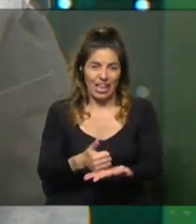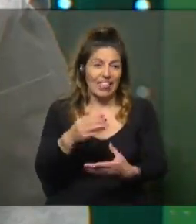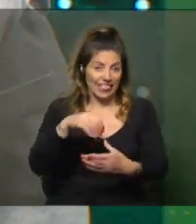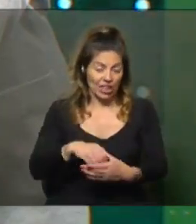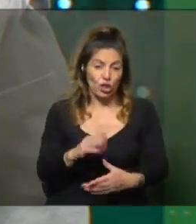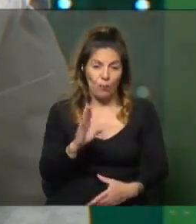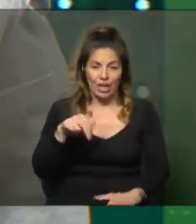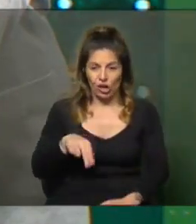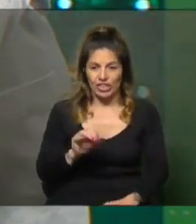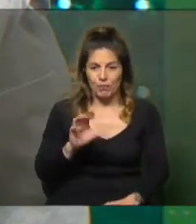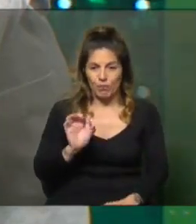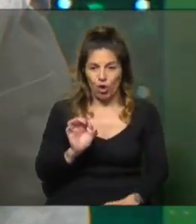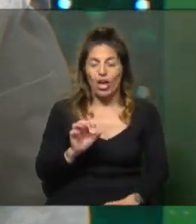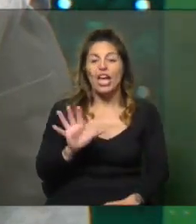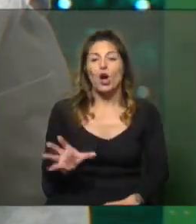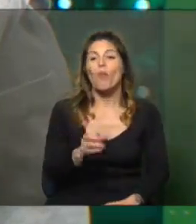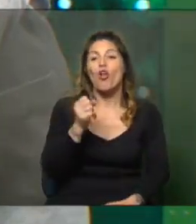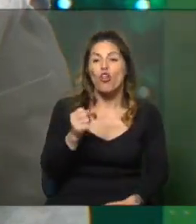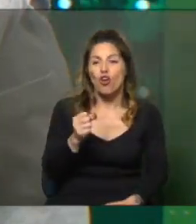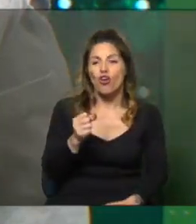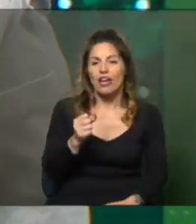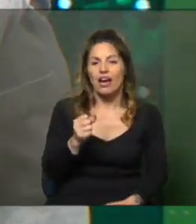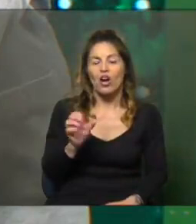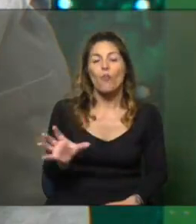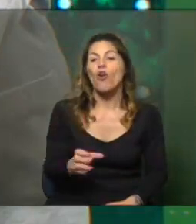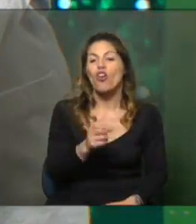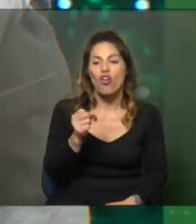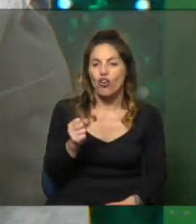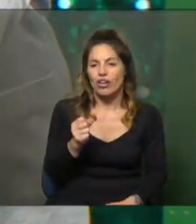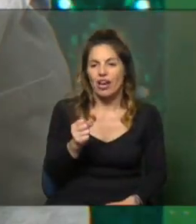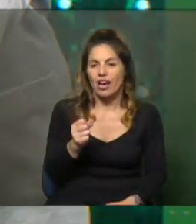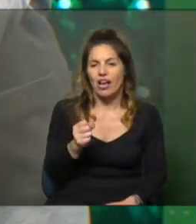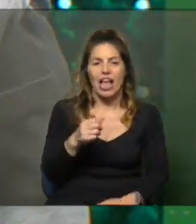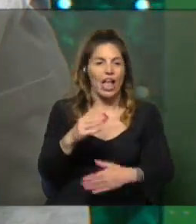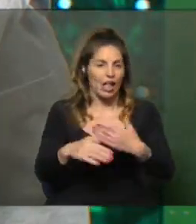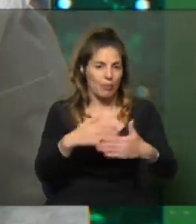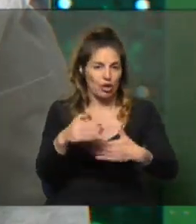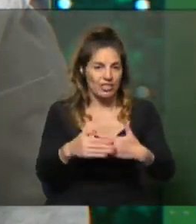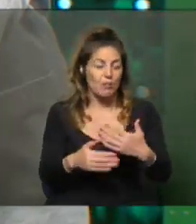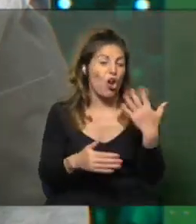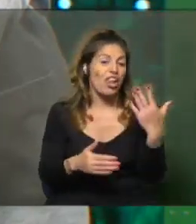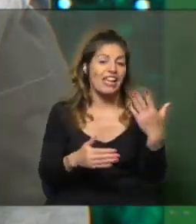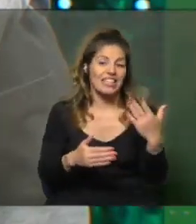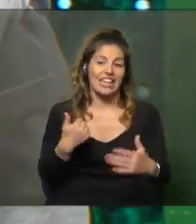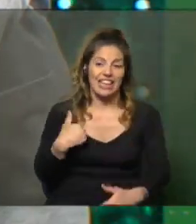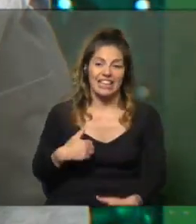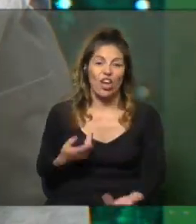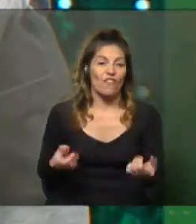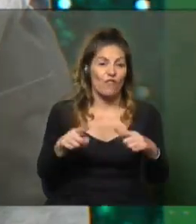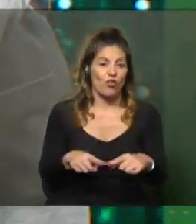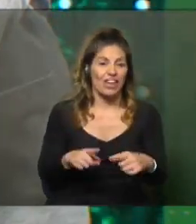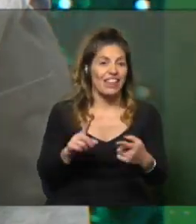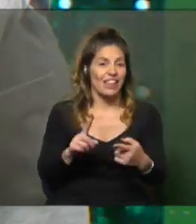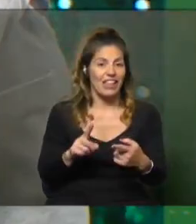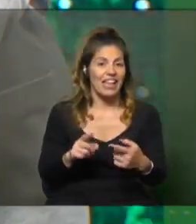peronismo Y también cómo logra y esto es una Cómo logra el progresismo y la izquierda Argentina en volver a ponerse de